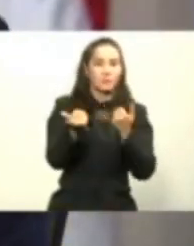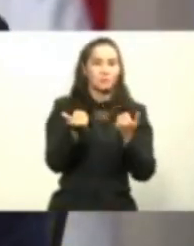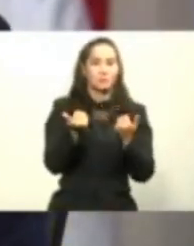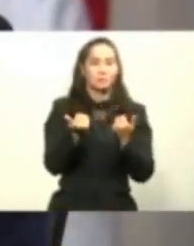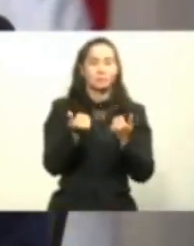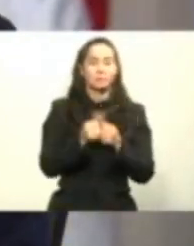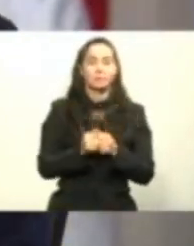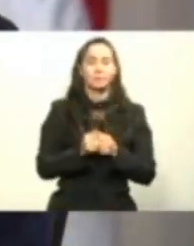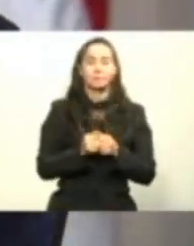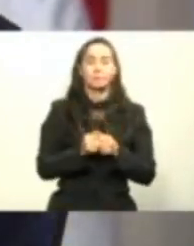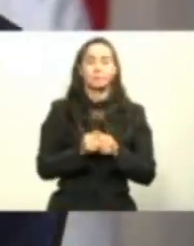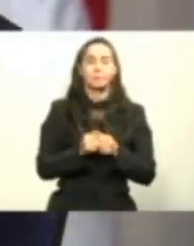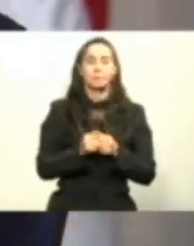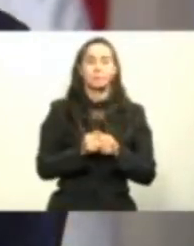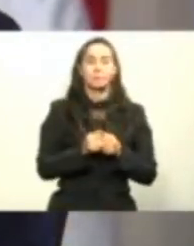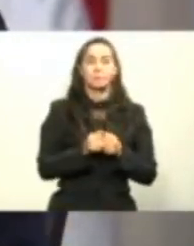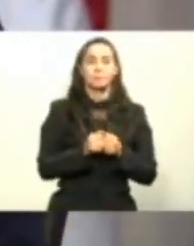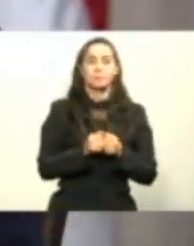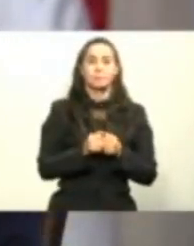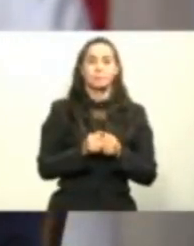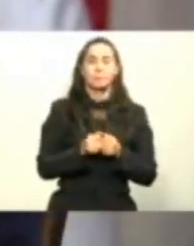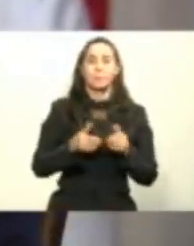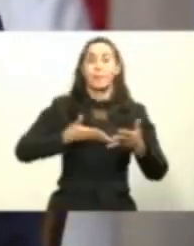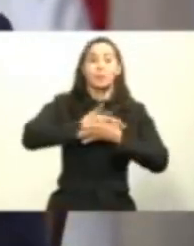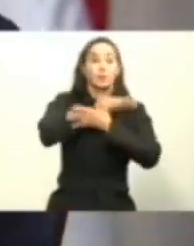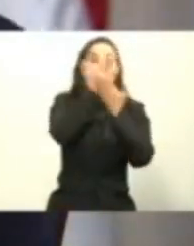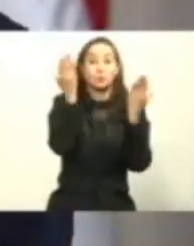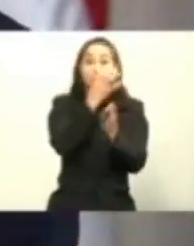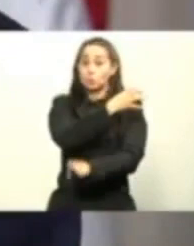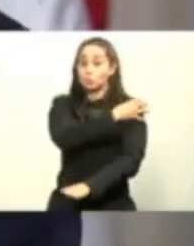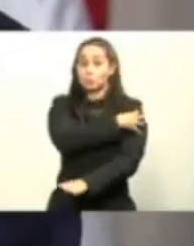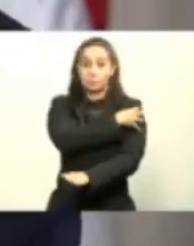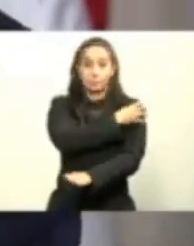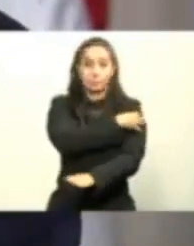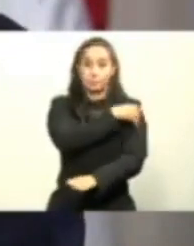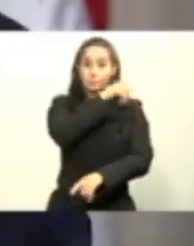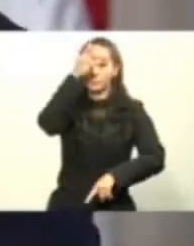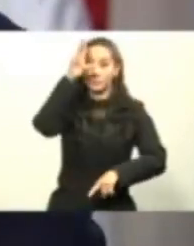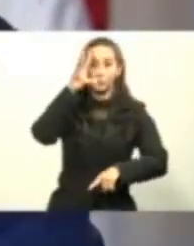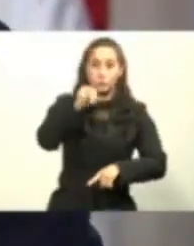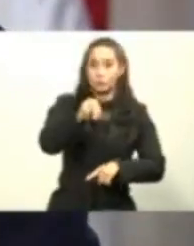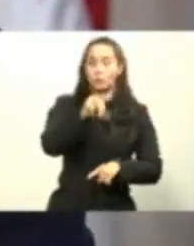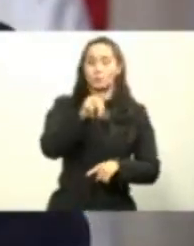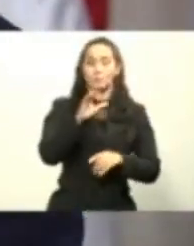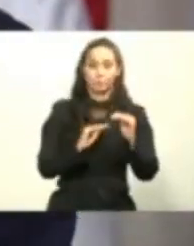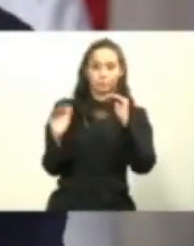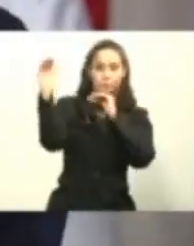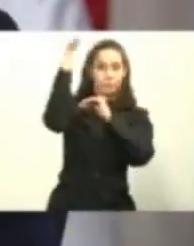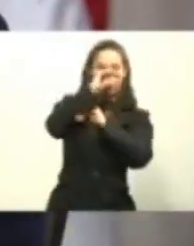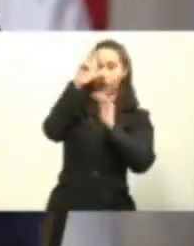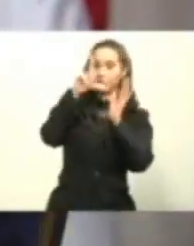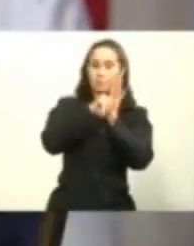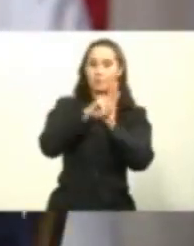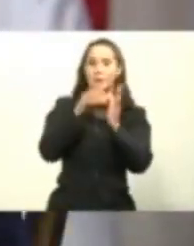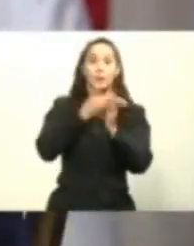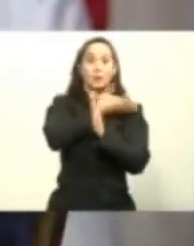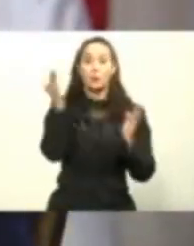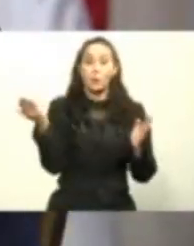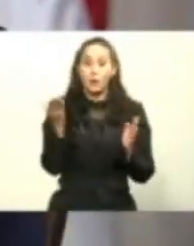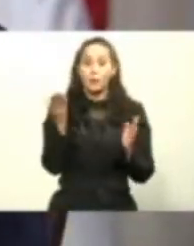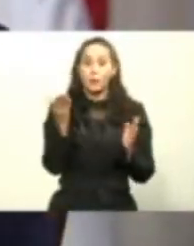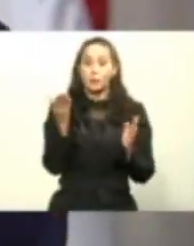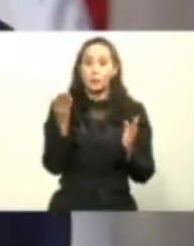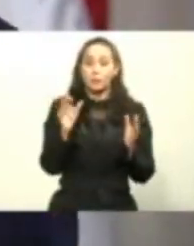y actives las notificaciones. Así podrás estar pendiente de todos los contenidos que generamos y antes de